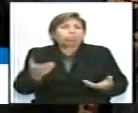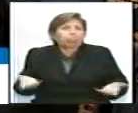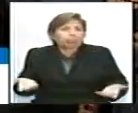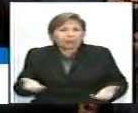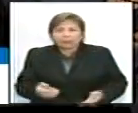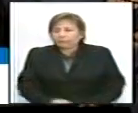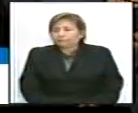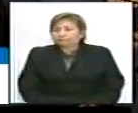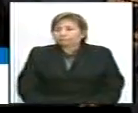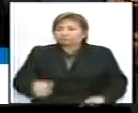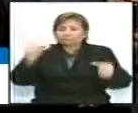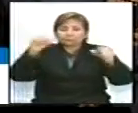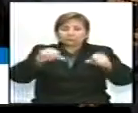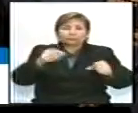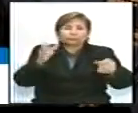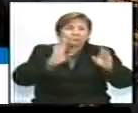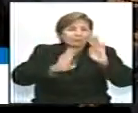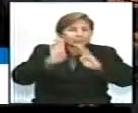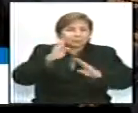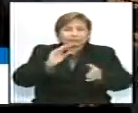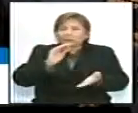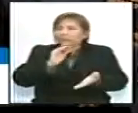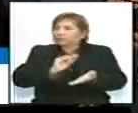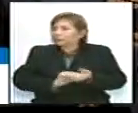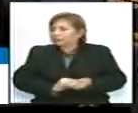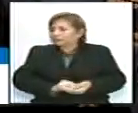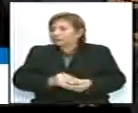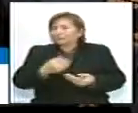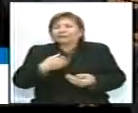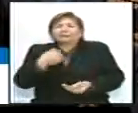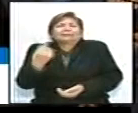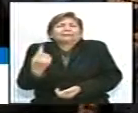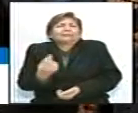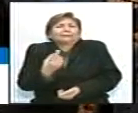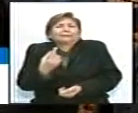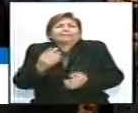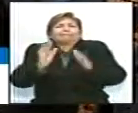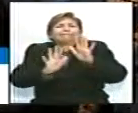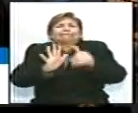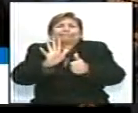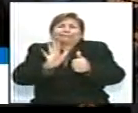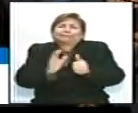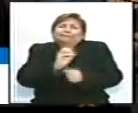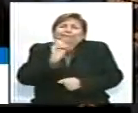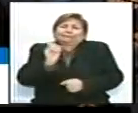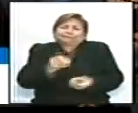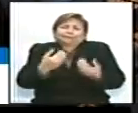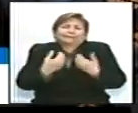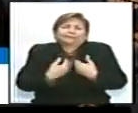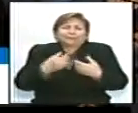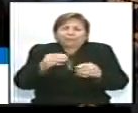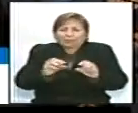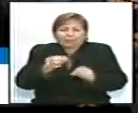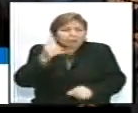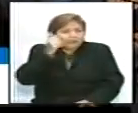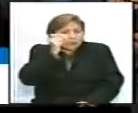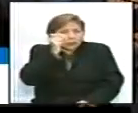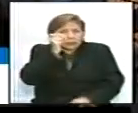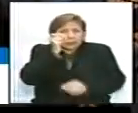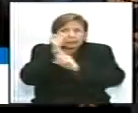me preocupa más todavía cuando vemos que solamente el 16% de los policías tienen radios